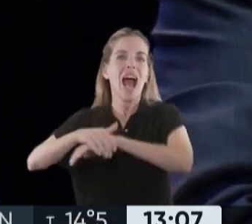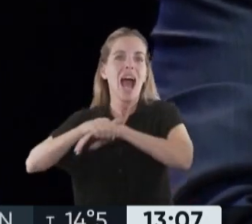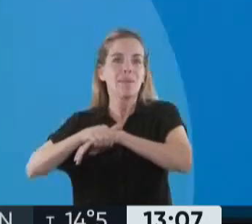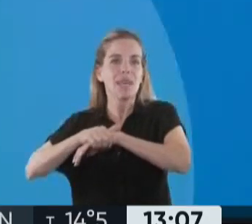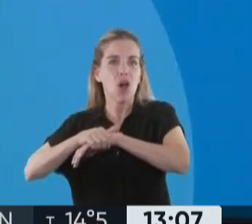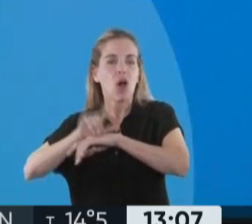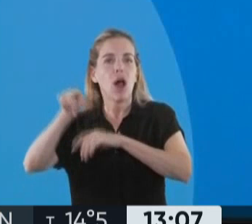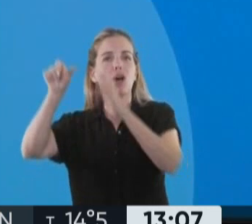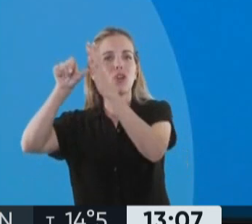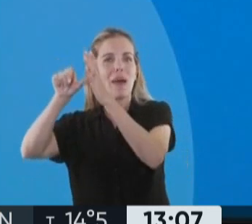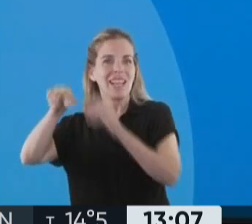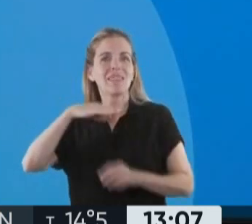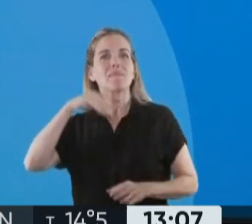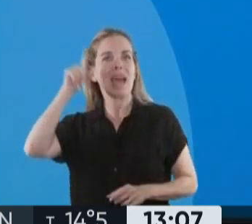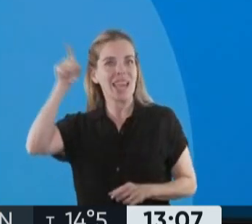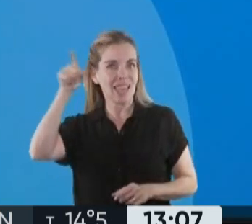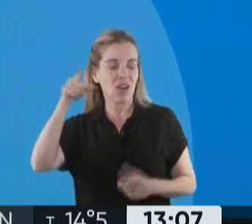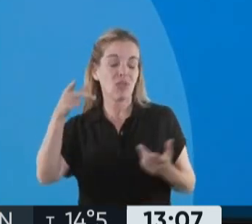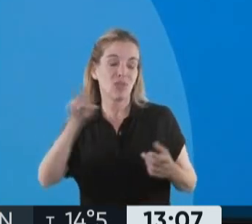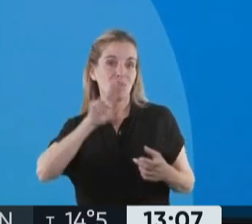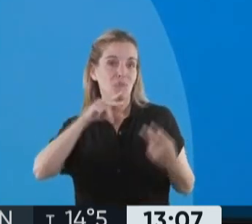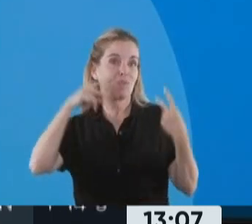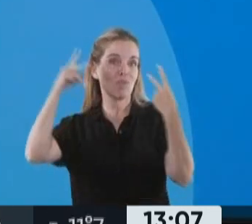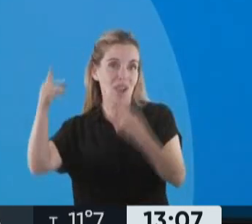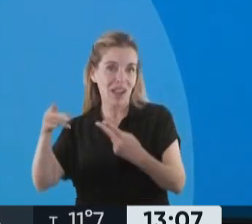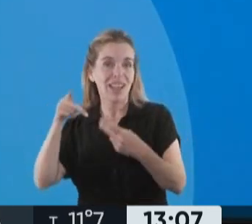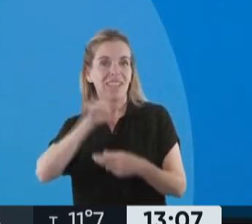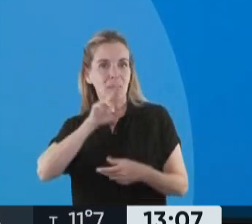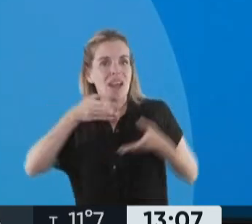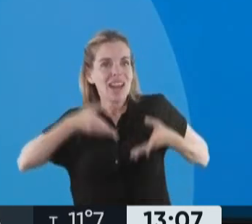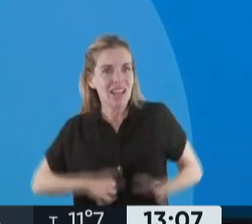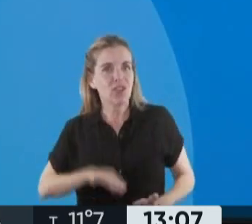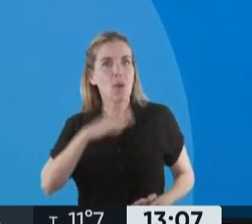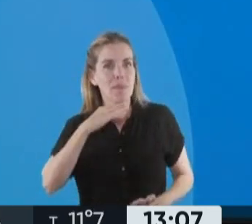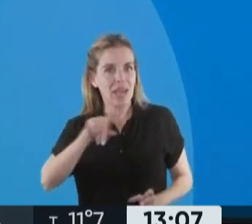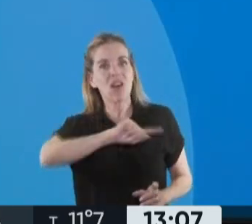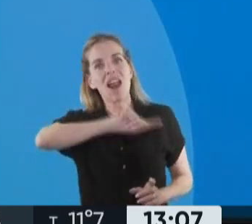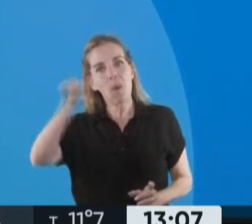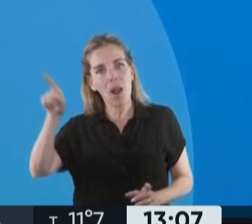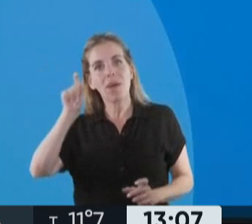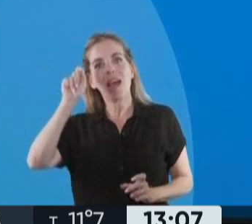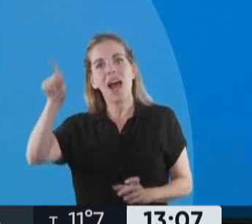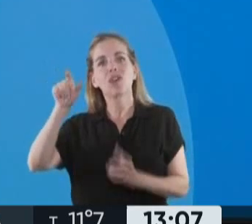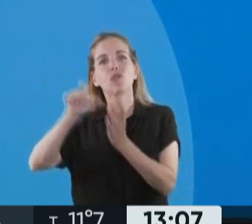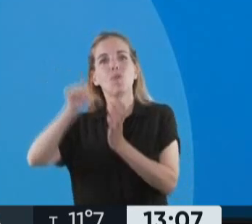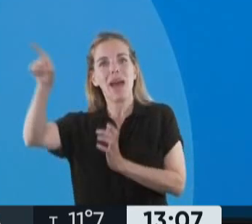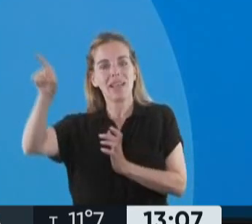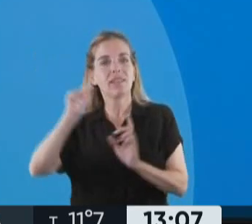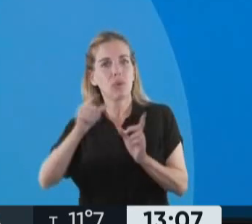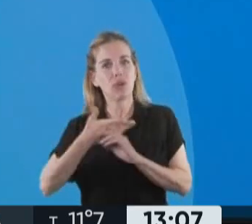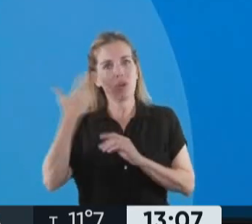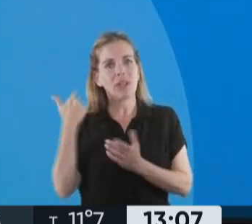Obrador. Ella es mexicana, con lo cual retornará a su tierra. Pero lo que le pedí es que siga muy cerca